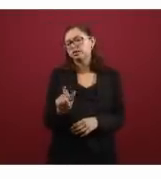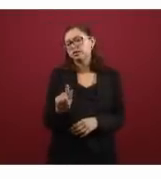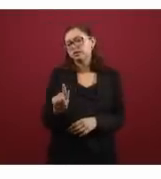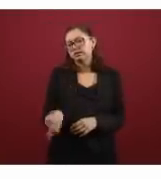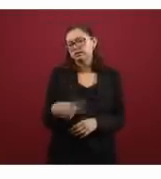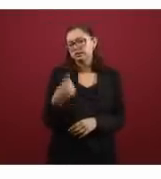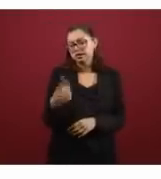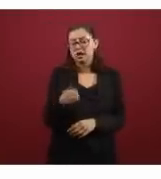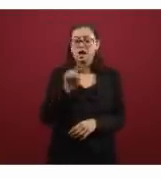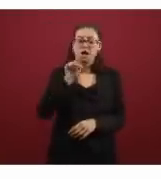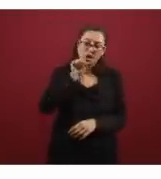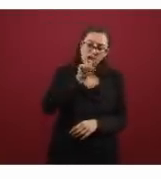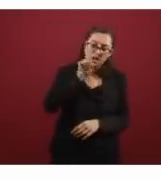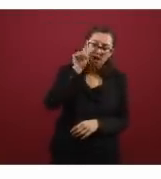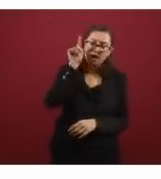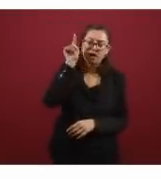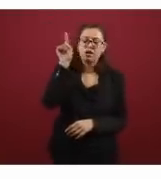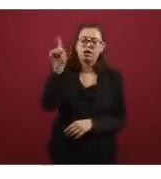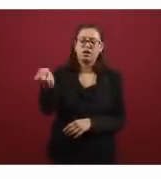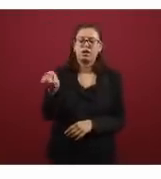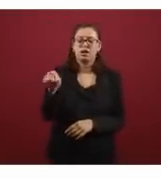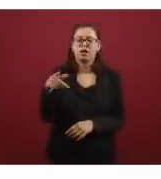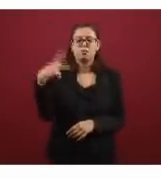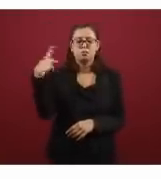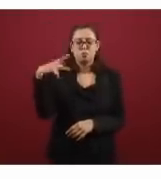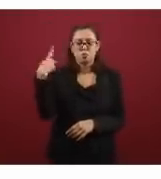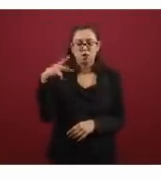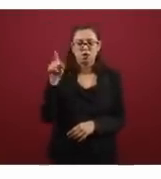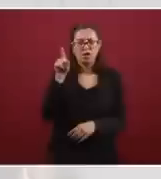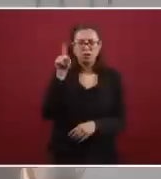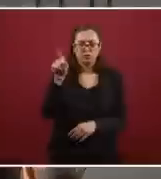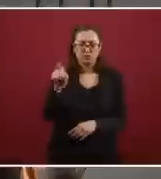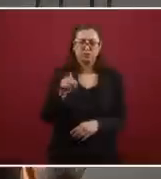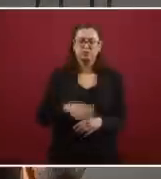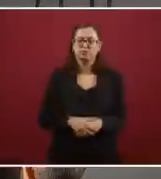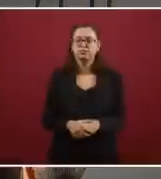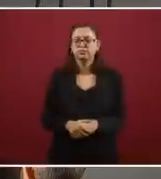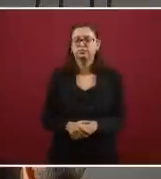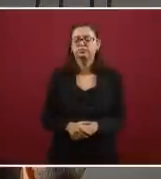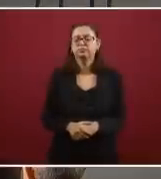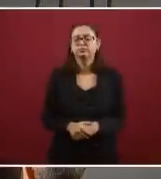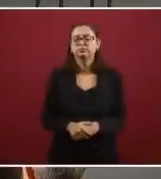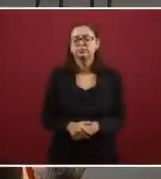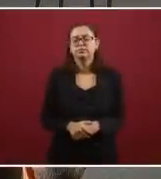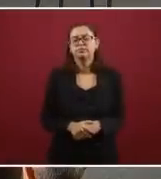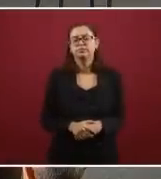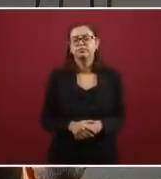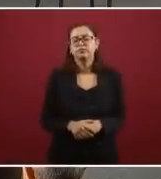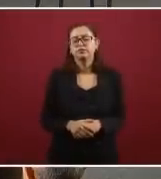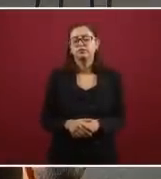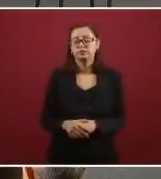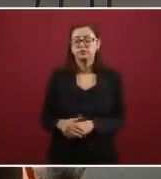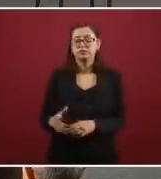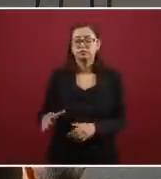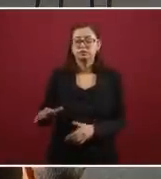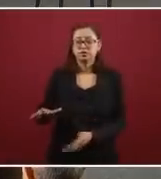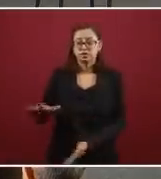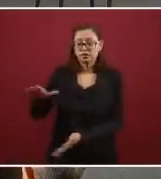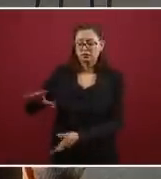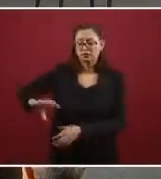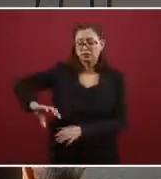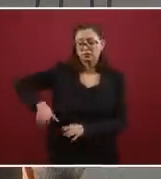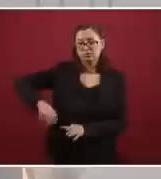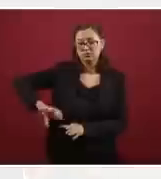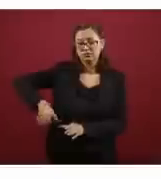en Santiago, Miahuatlán, Central de Abastos, Tehuacán. En los cilindros que se venden por kilo, encontramos